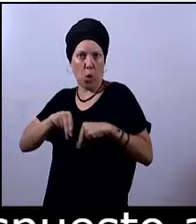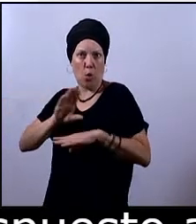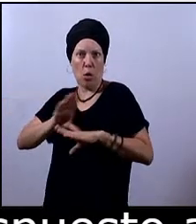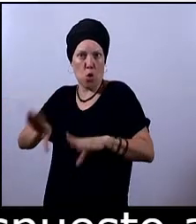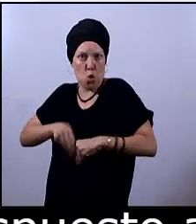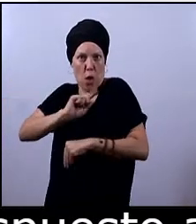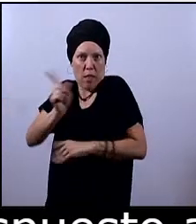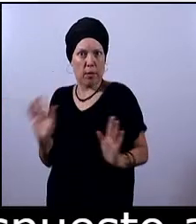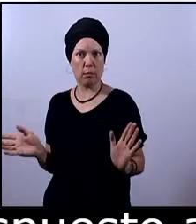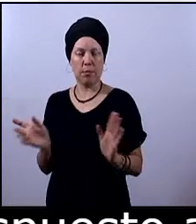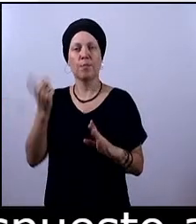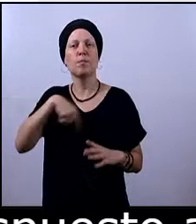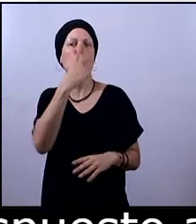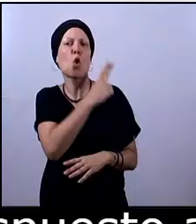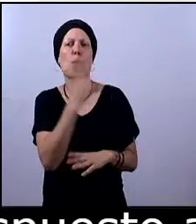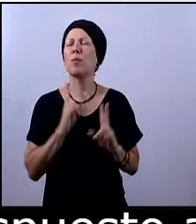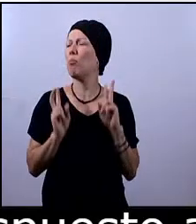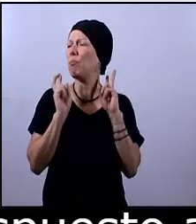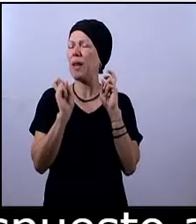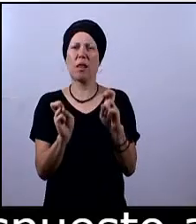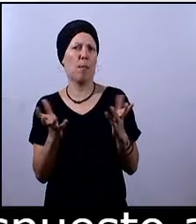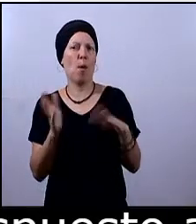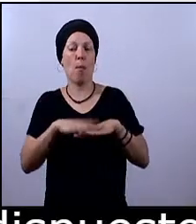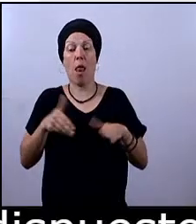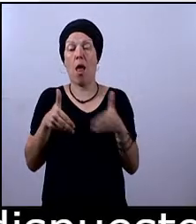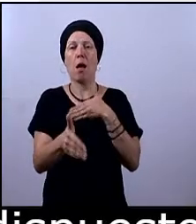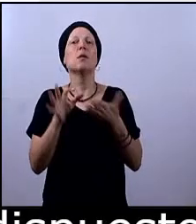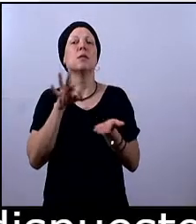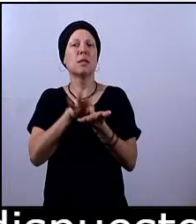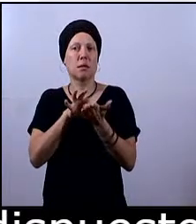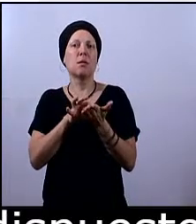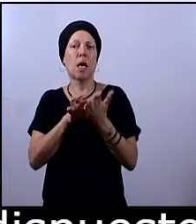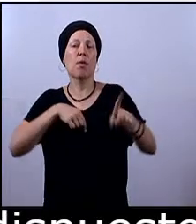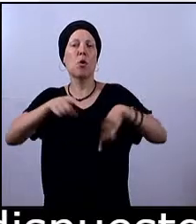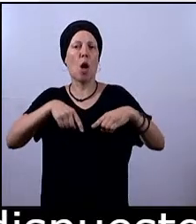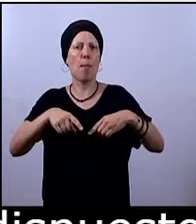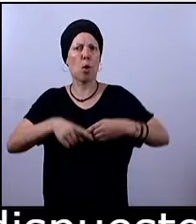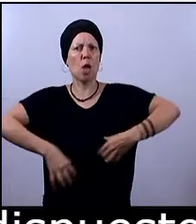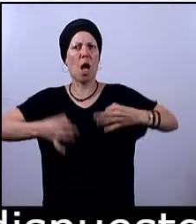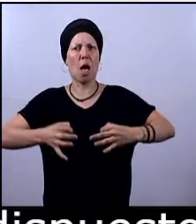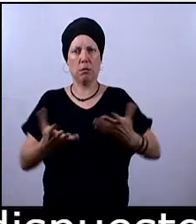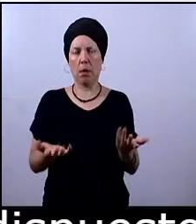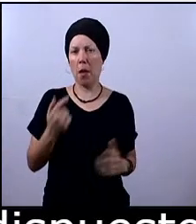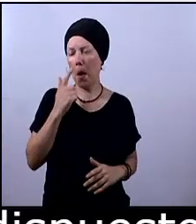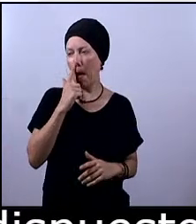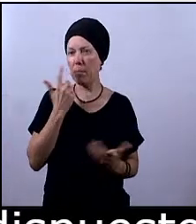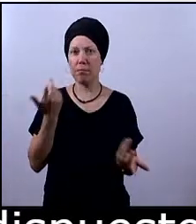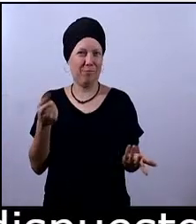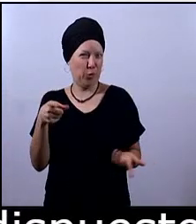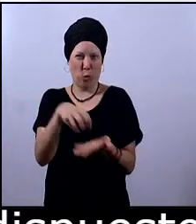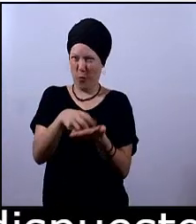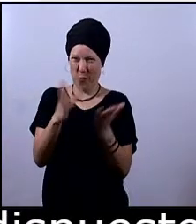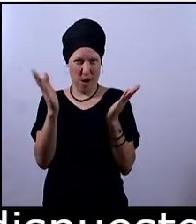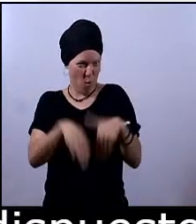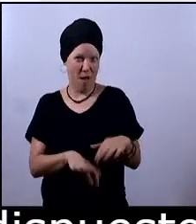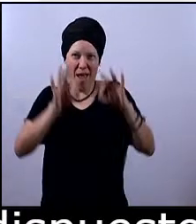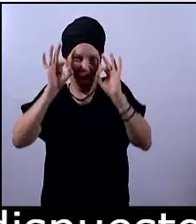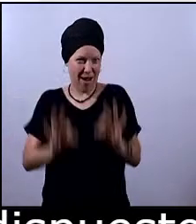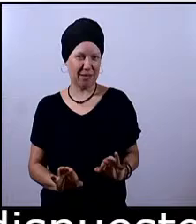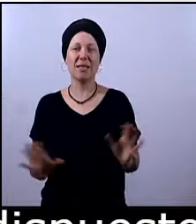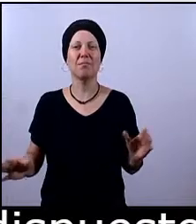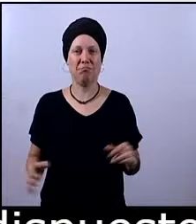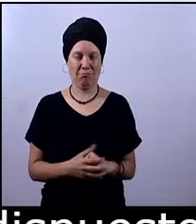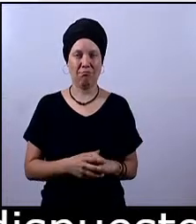supuesto, compromiso desde el primer momento por garantizar la prestación del servicio. En eso no tengan ninguna duda, ninguno